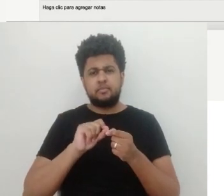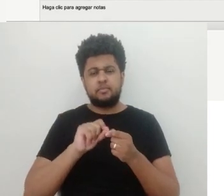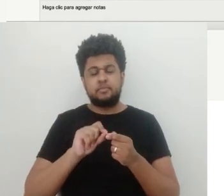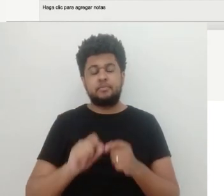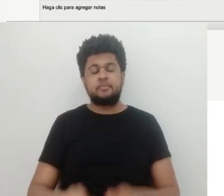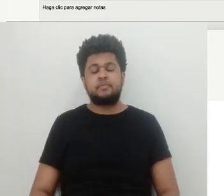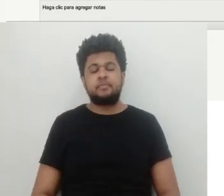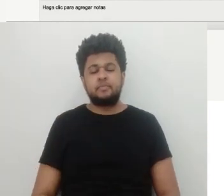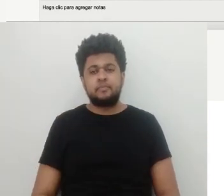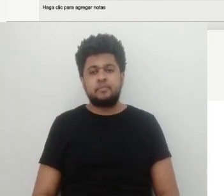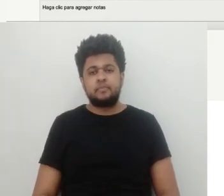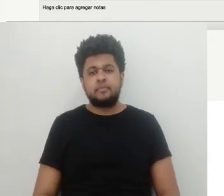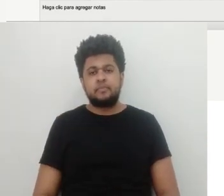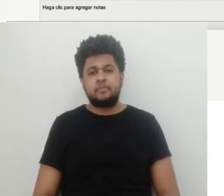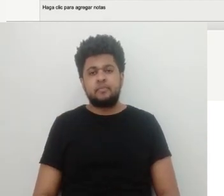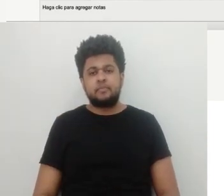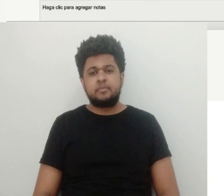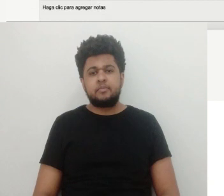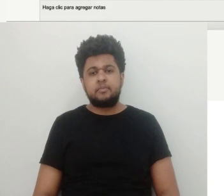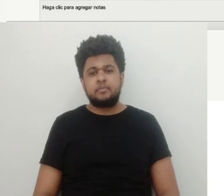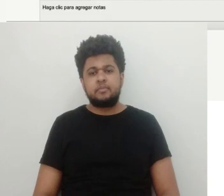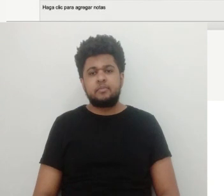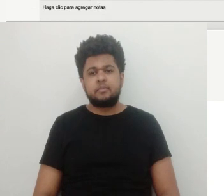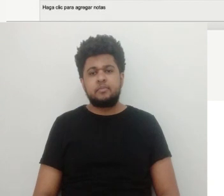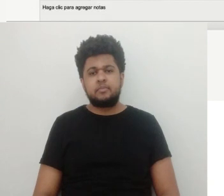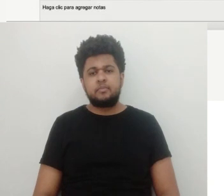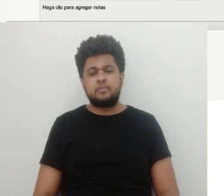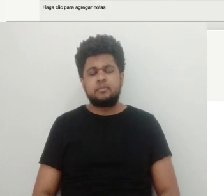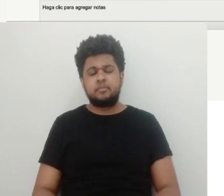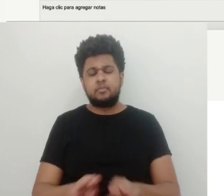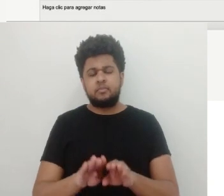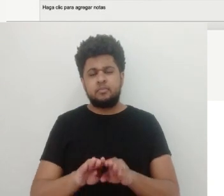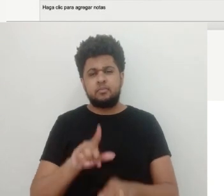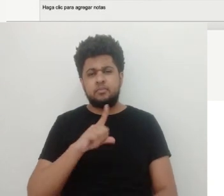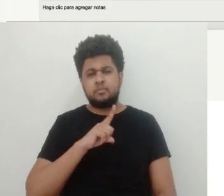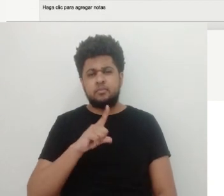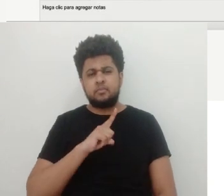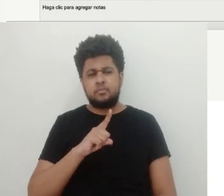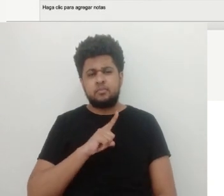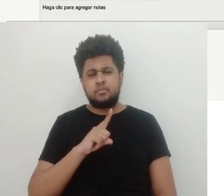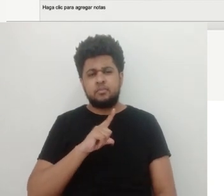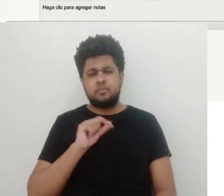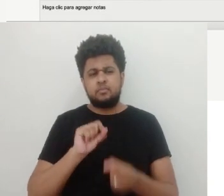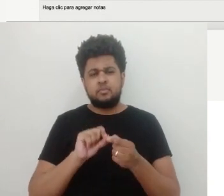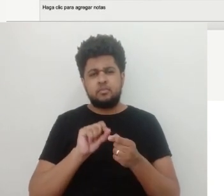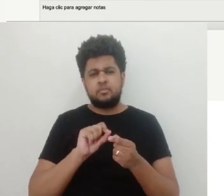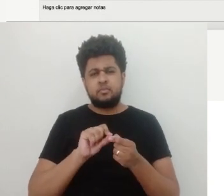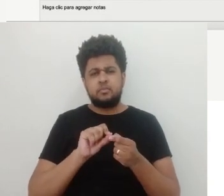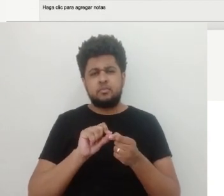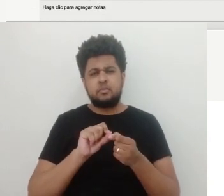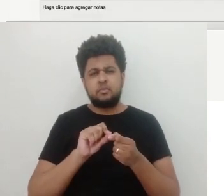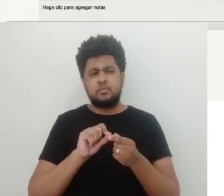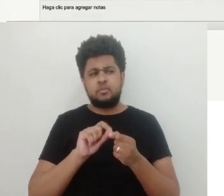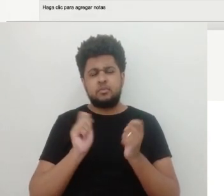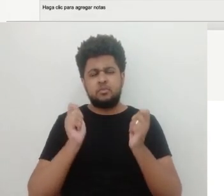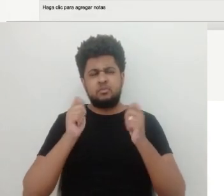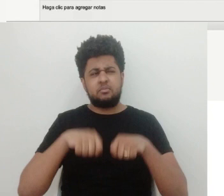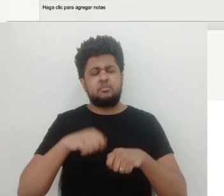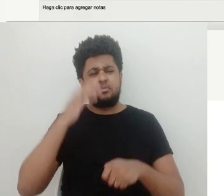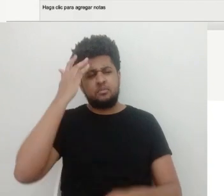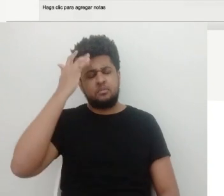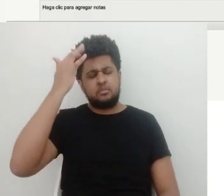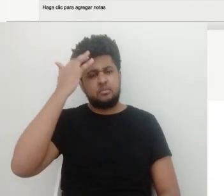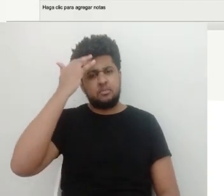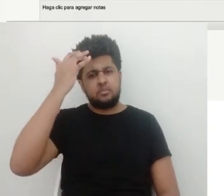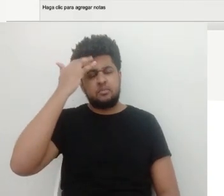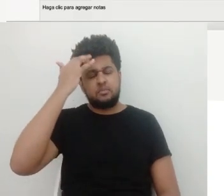Leonor. Aquí voy a cambiar para descubrirlo, vamos a ver. Leonor está hablando de pinos,